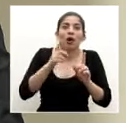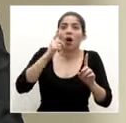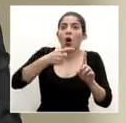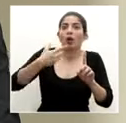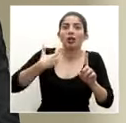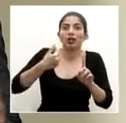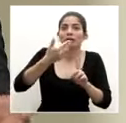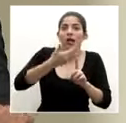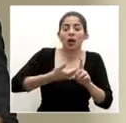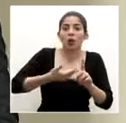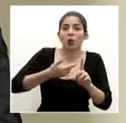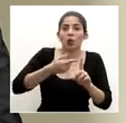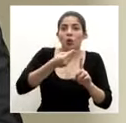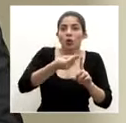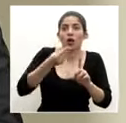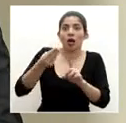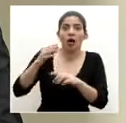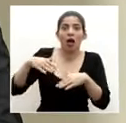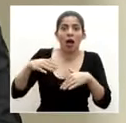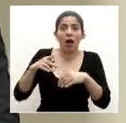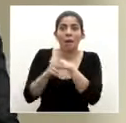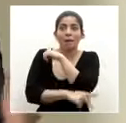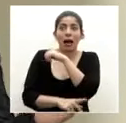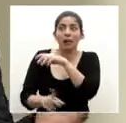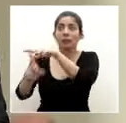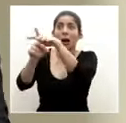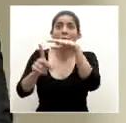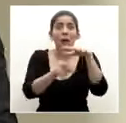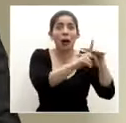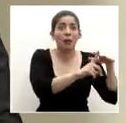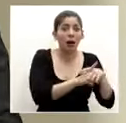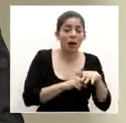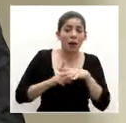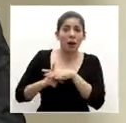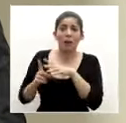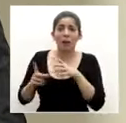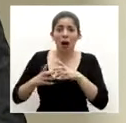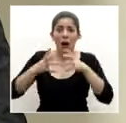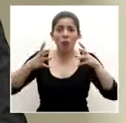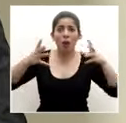sanitaria previa, que están surgiendo en diferentes partes del país, que ya tenemos un incremento